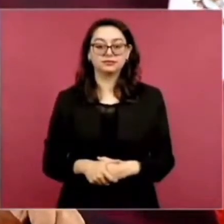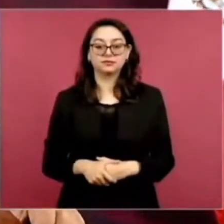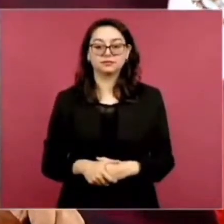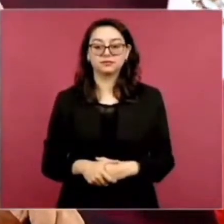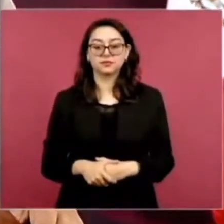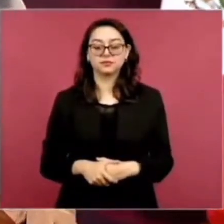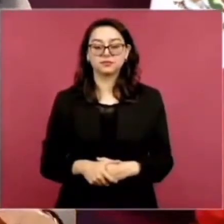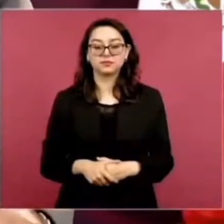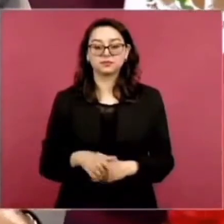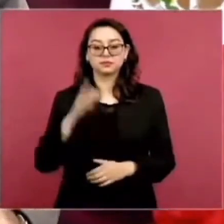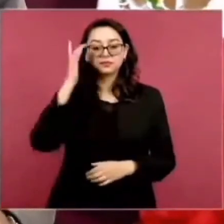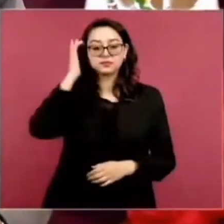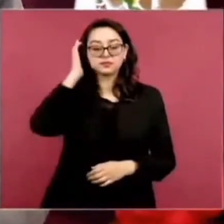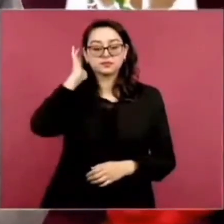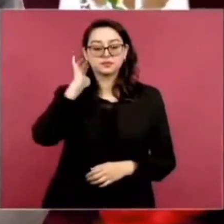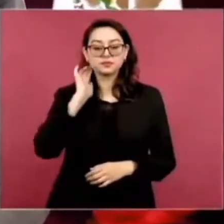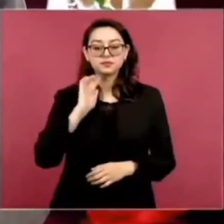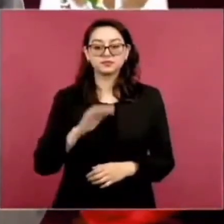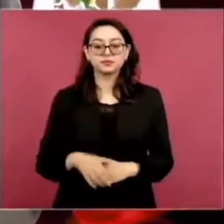Es que